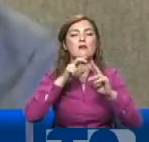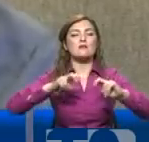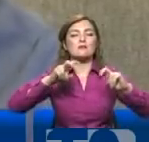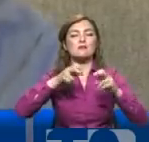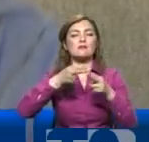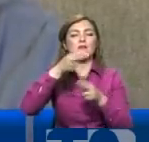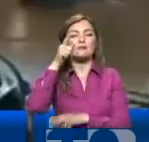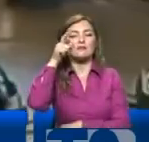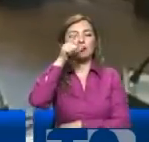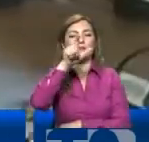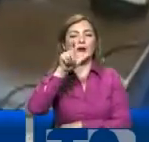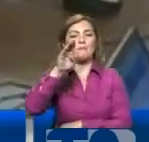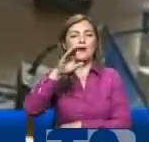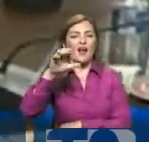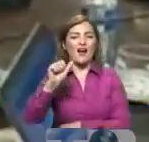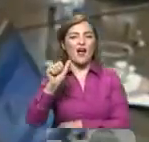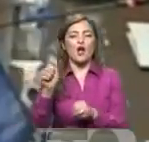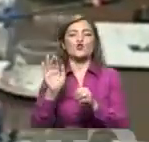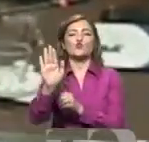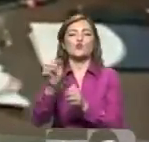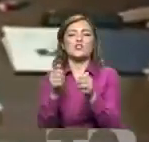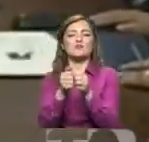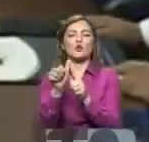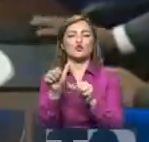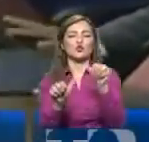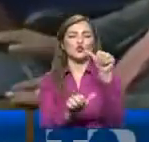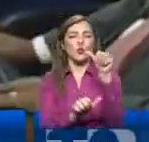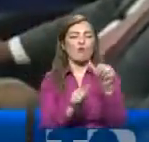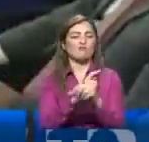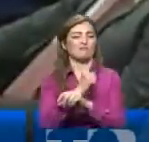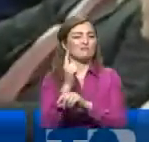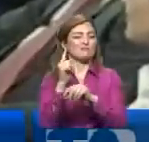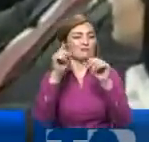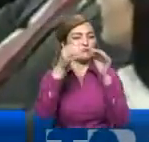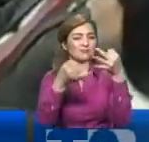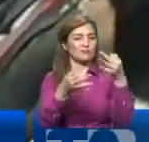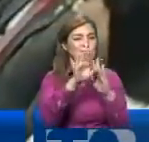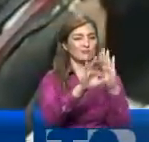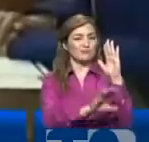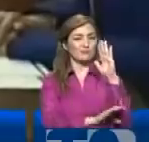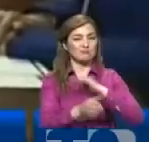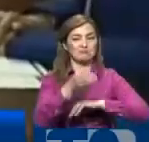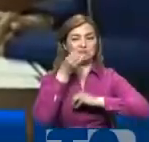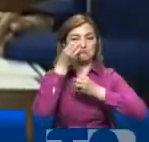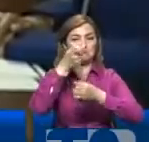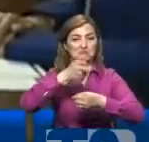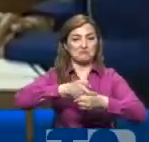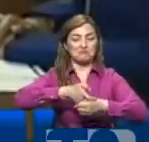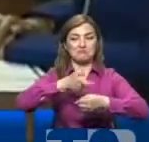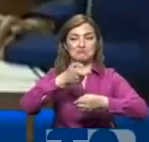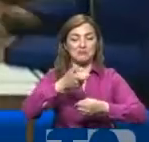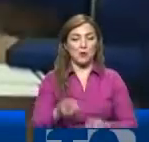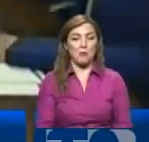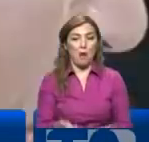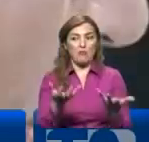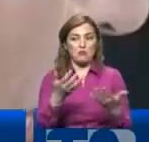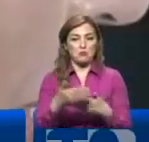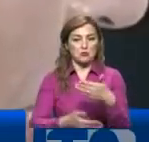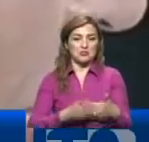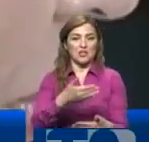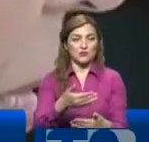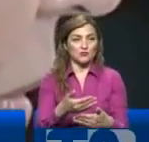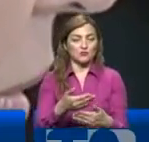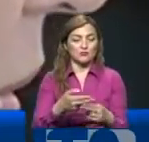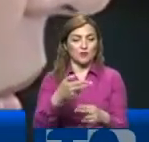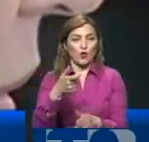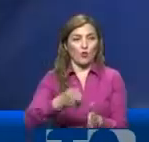su equipo asesor. Otro punto importante recae sobre la Corte Constitucional. Al no haber información específica sobre la cantidad de procesos en los que